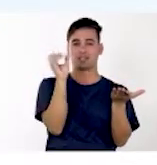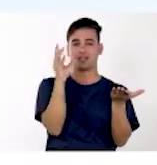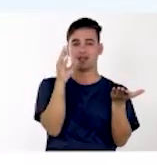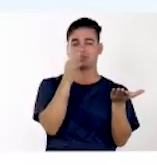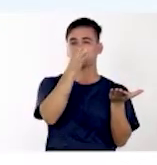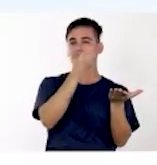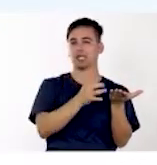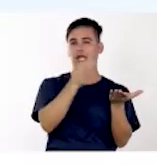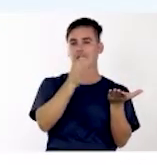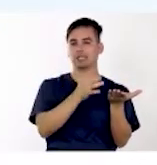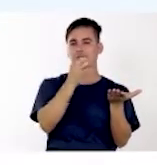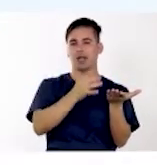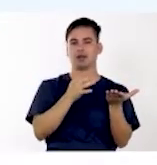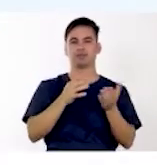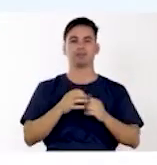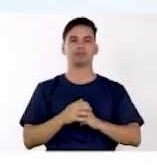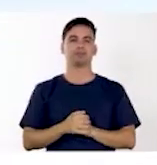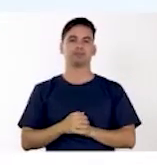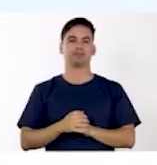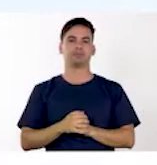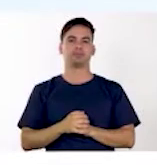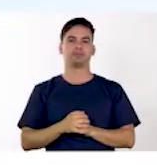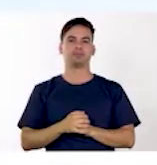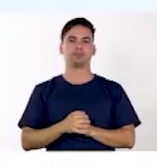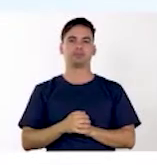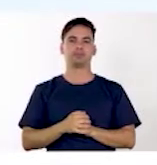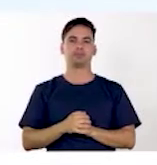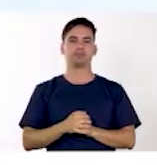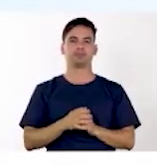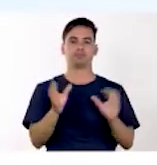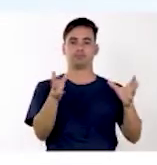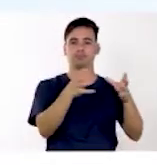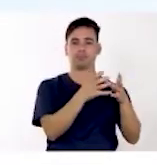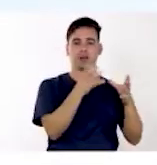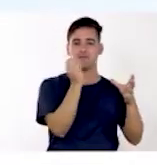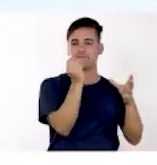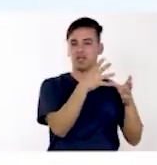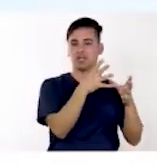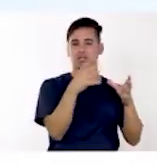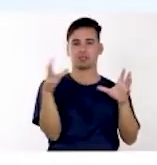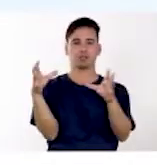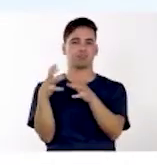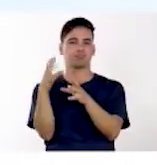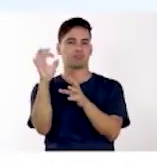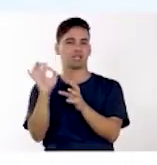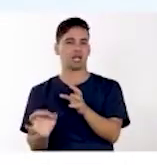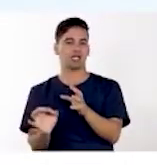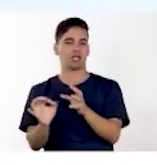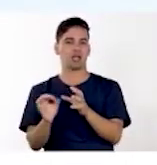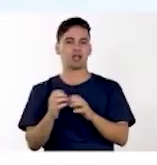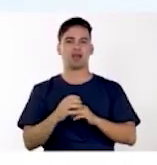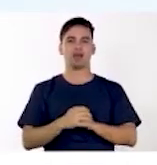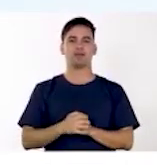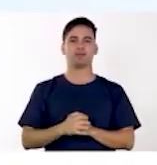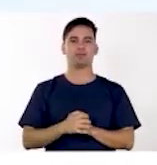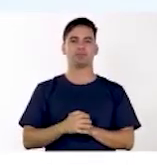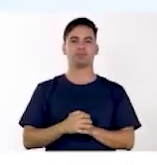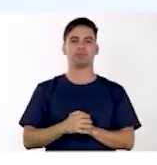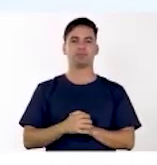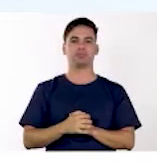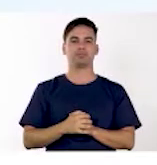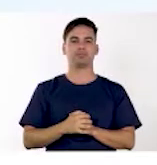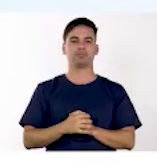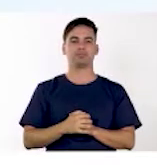la fantasía, lo que le pasa a Sansa por un lado y la situación de